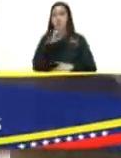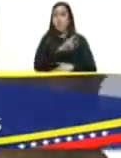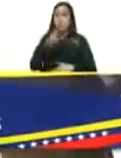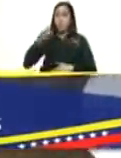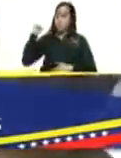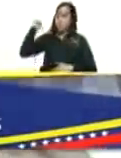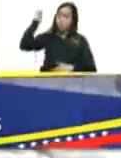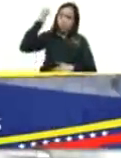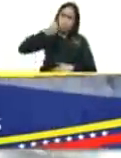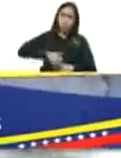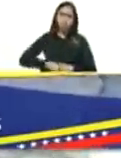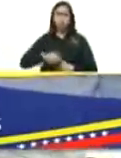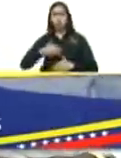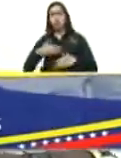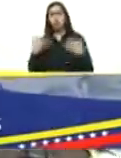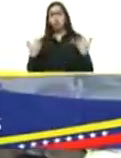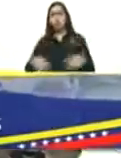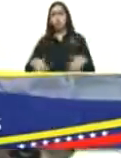29